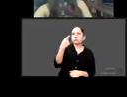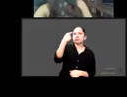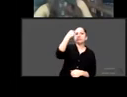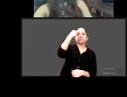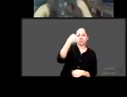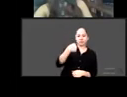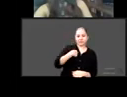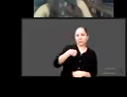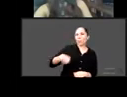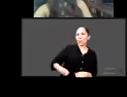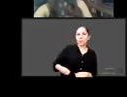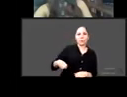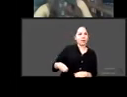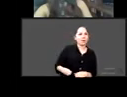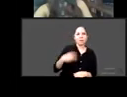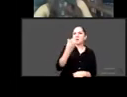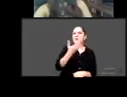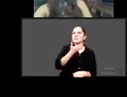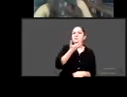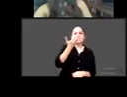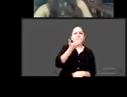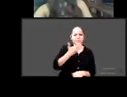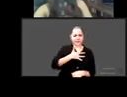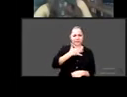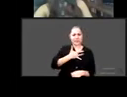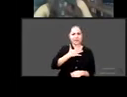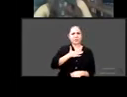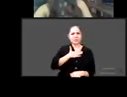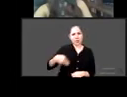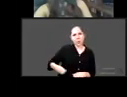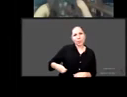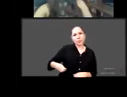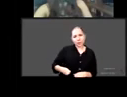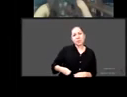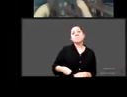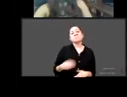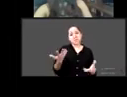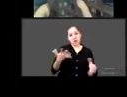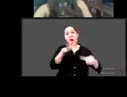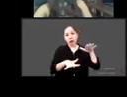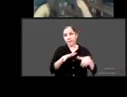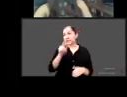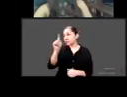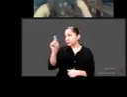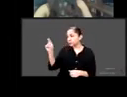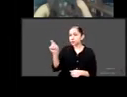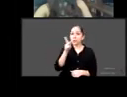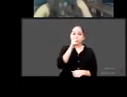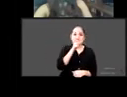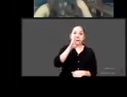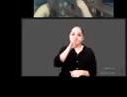culpa a través de su vida. Y deja culpa en muchos padres, muchas madres. Desafortunadamente, no en